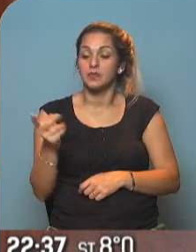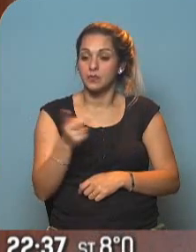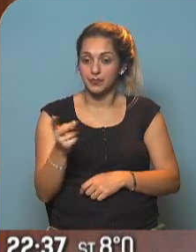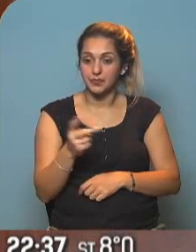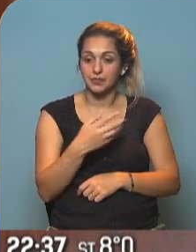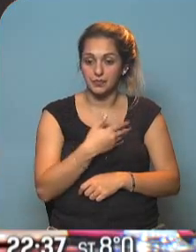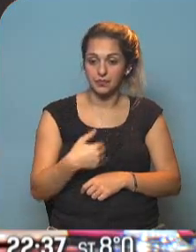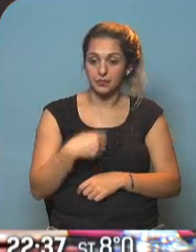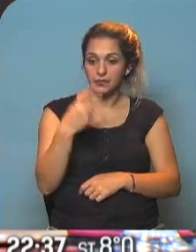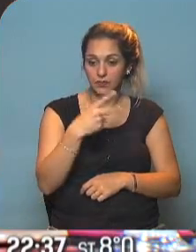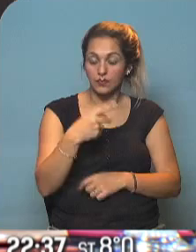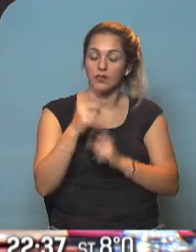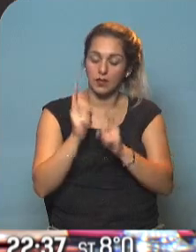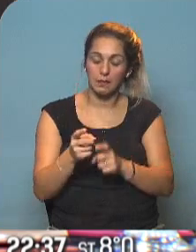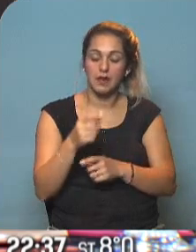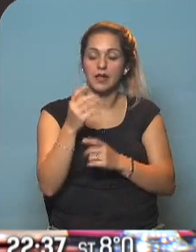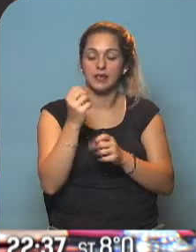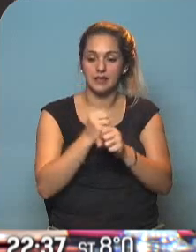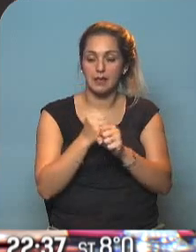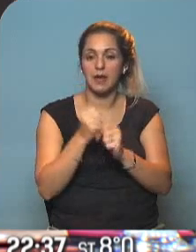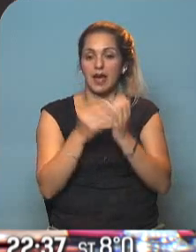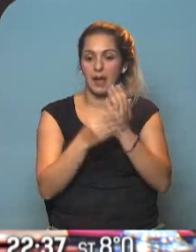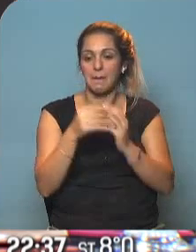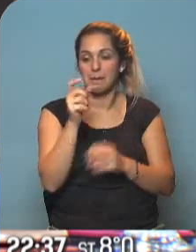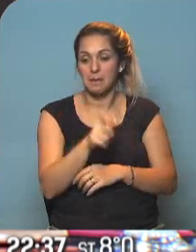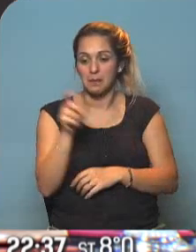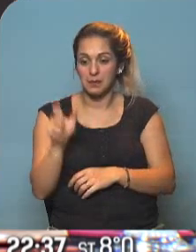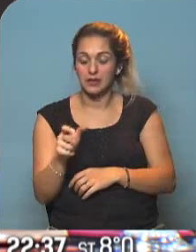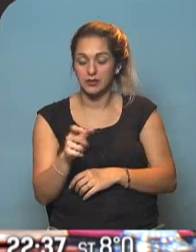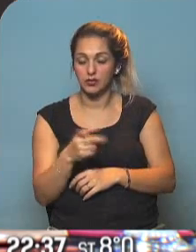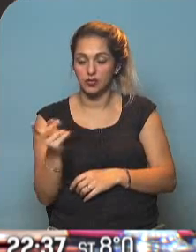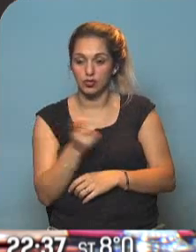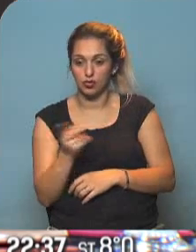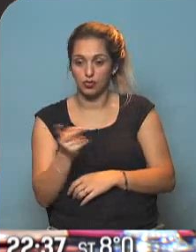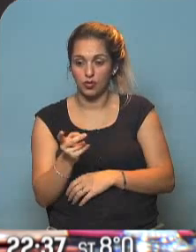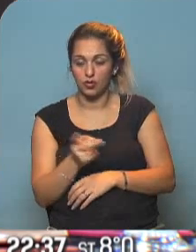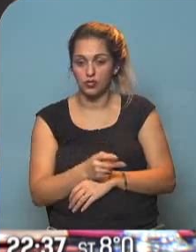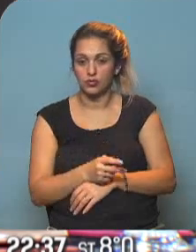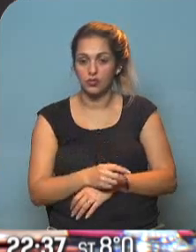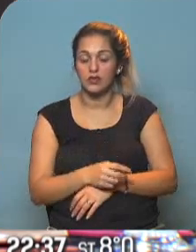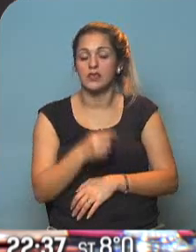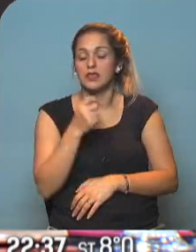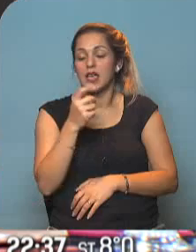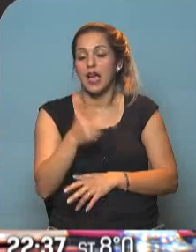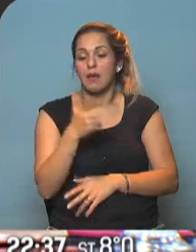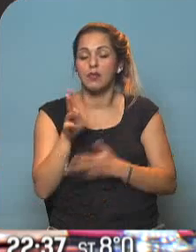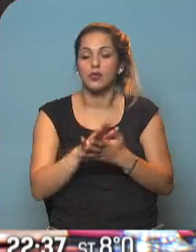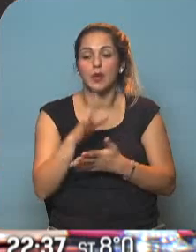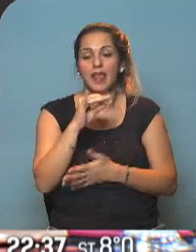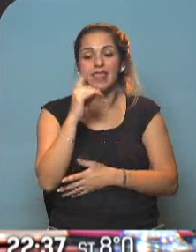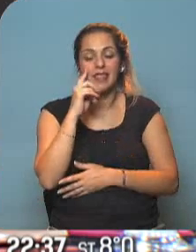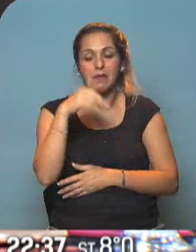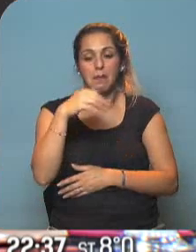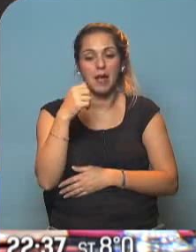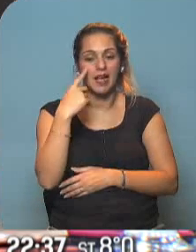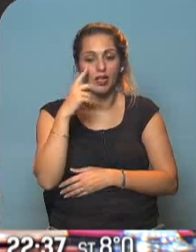que también son ministros dentro del gobierno. Acá no se quedó con aquello que más quería, porque en el caso de Di Maio también está lo que era la bandera,